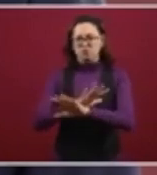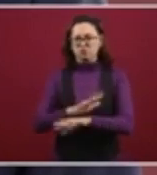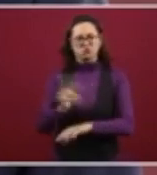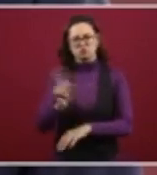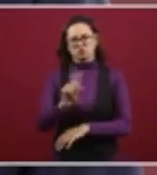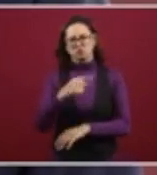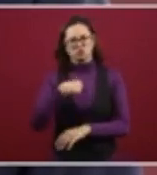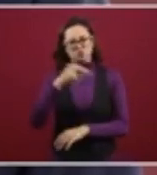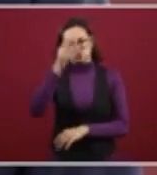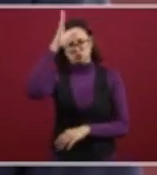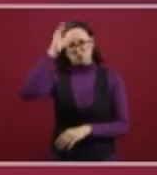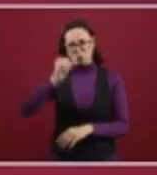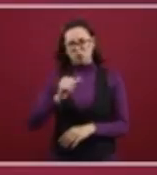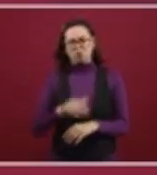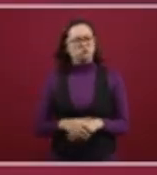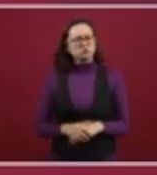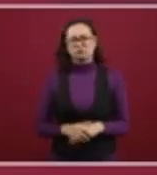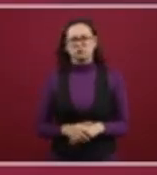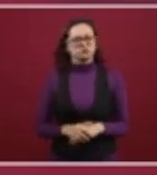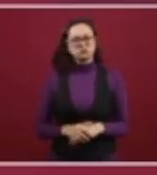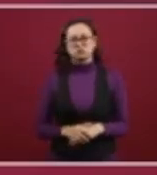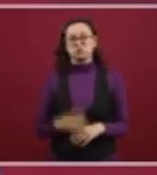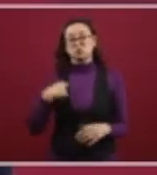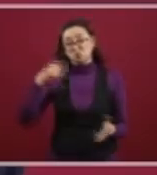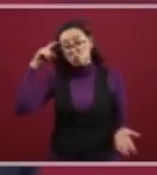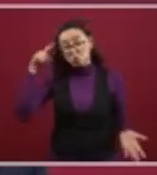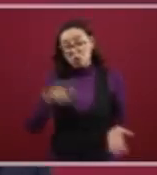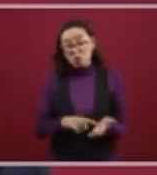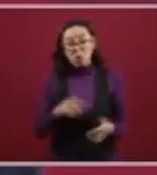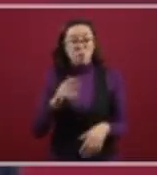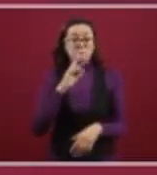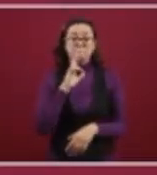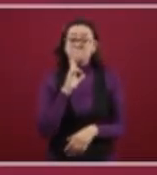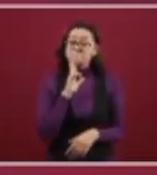con eso. Creo que lo mejor,